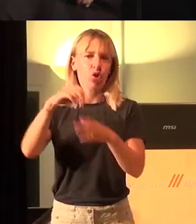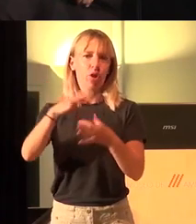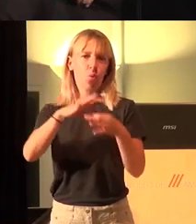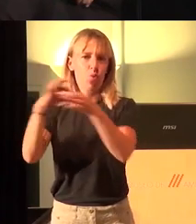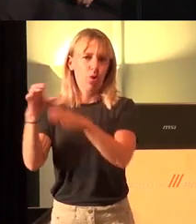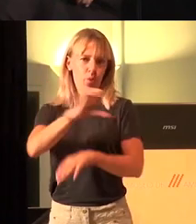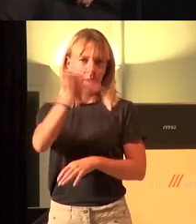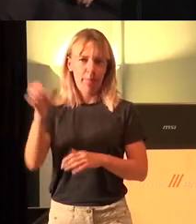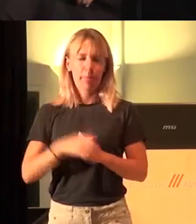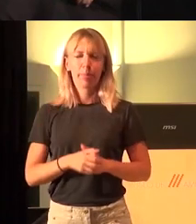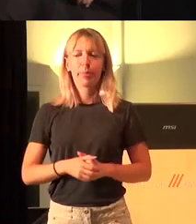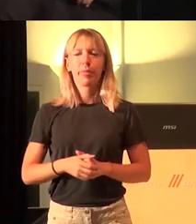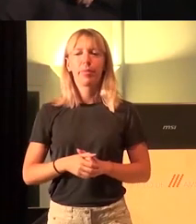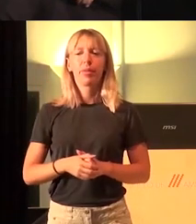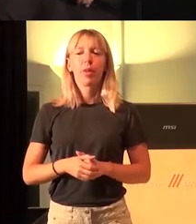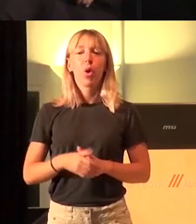Europea.